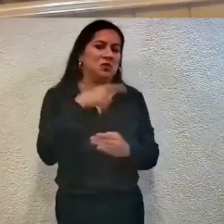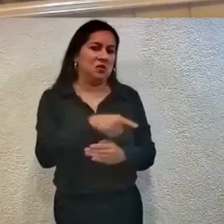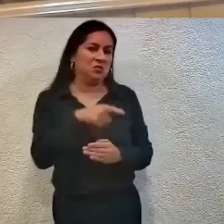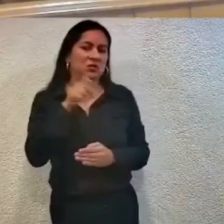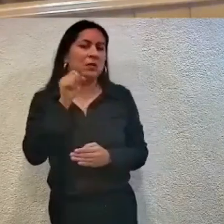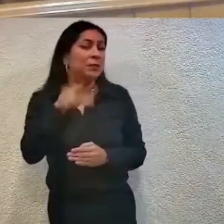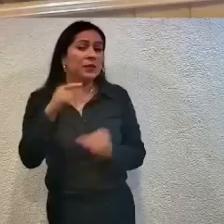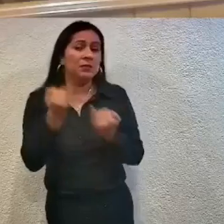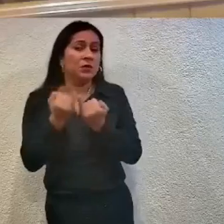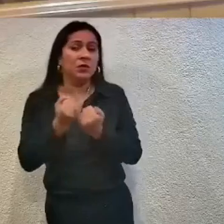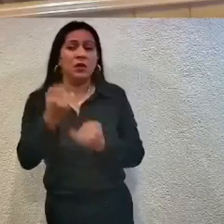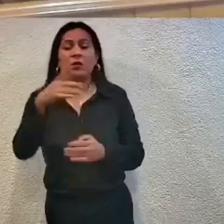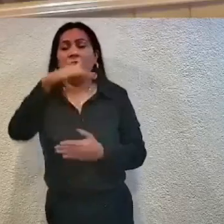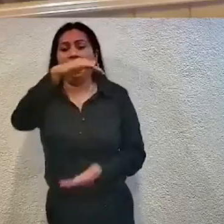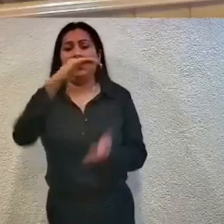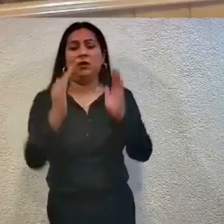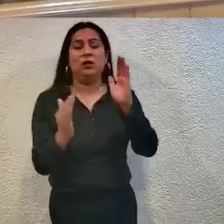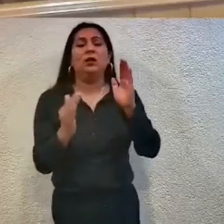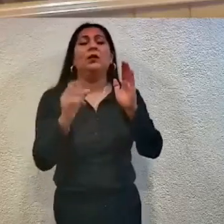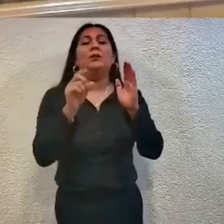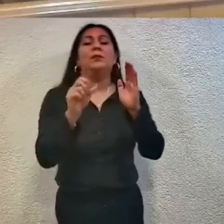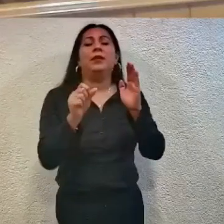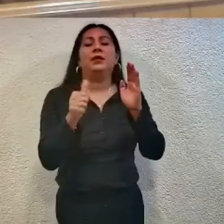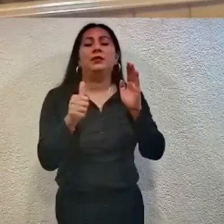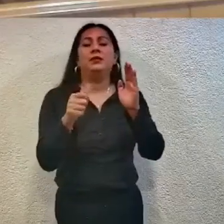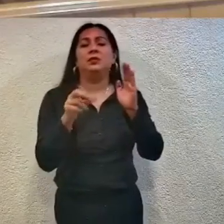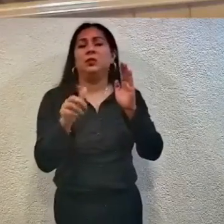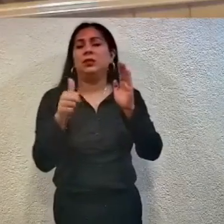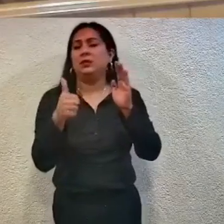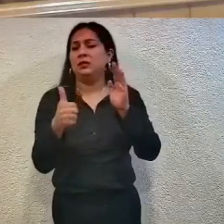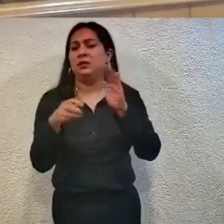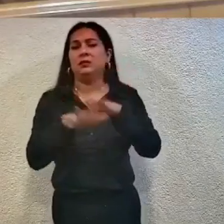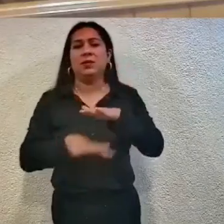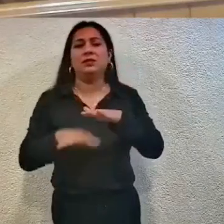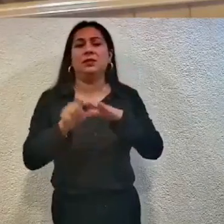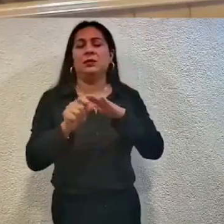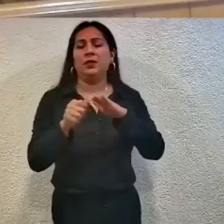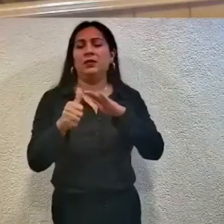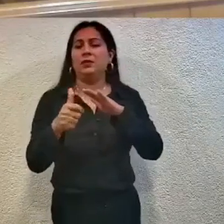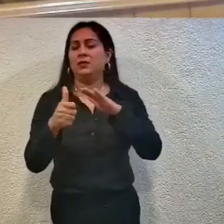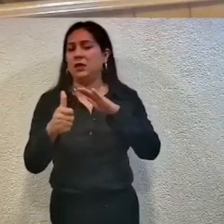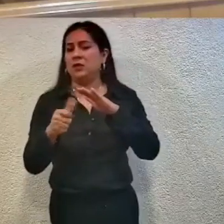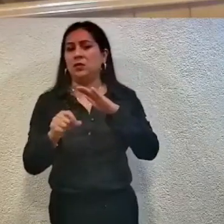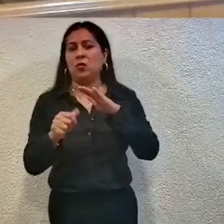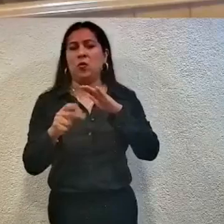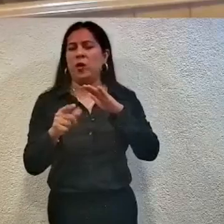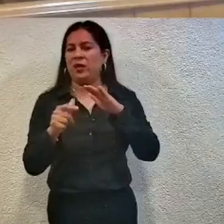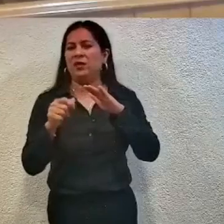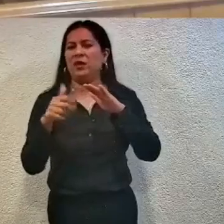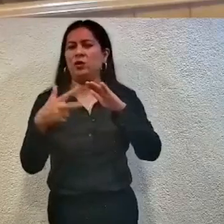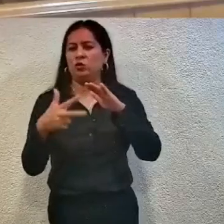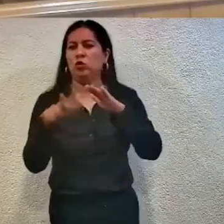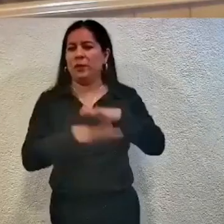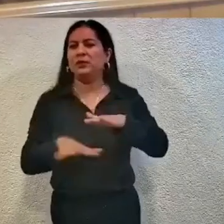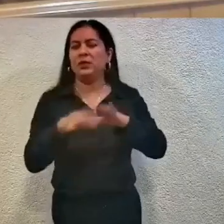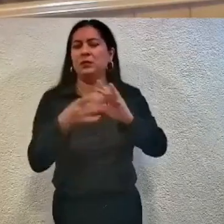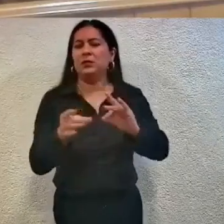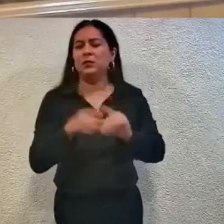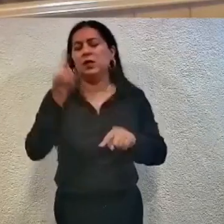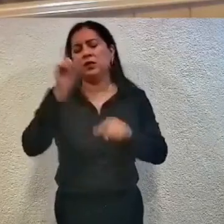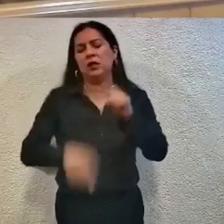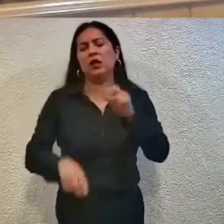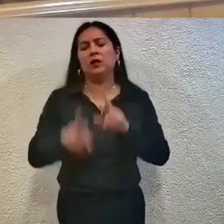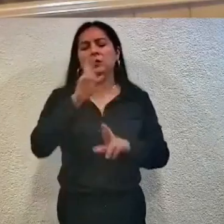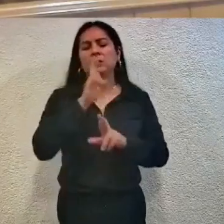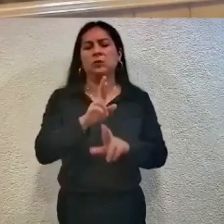diversa causal de nulidad. Así también, respecto a las casillas 2646 básica y 2648 básica, como